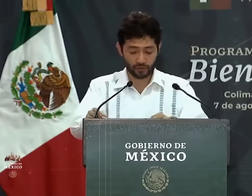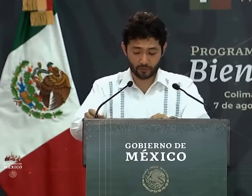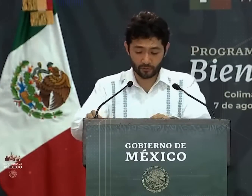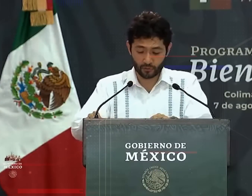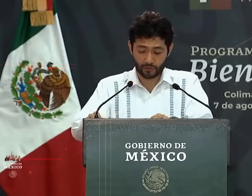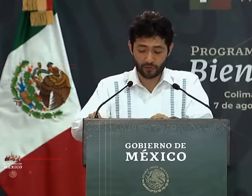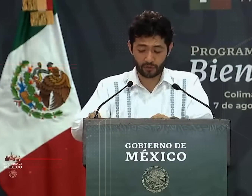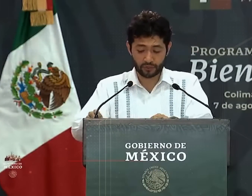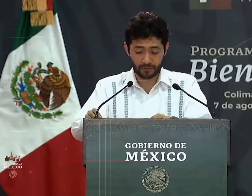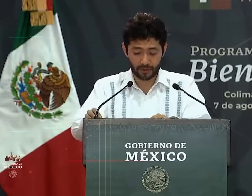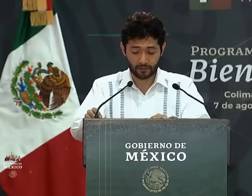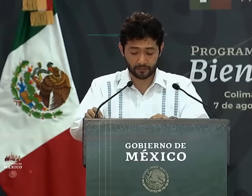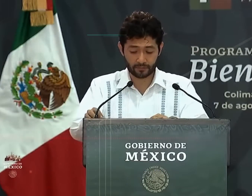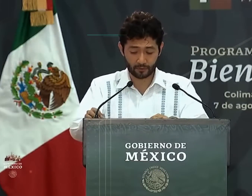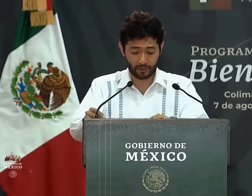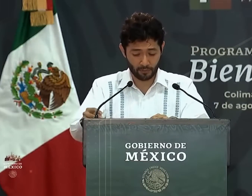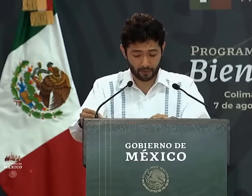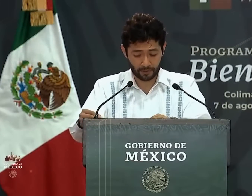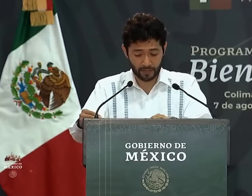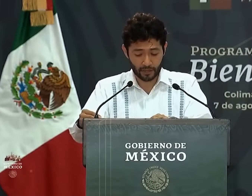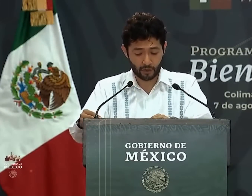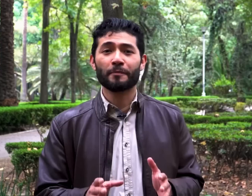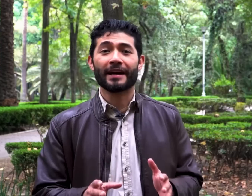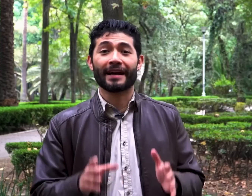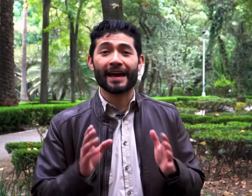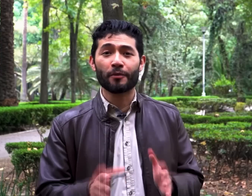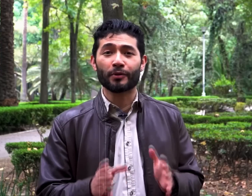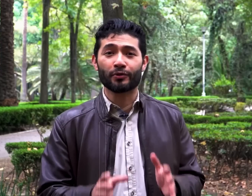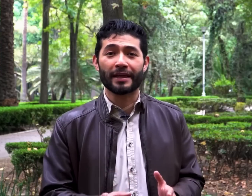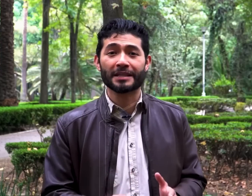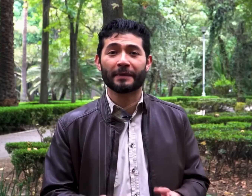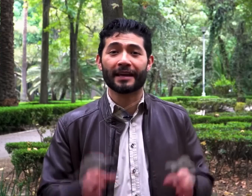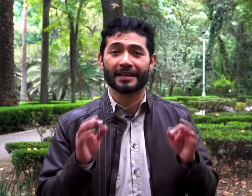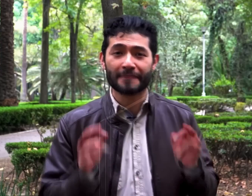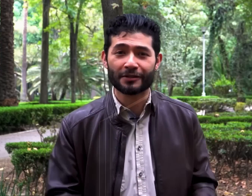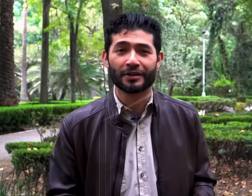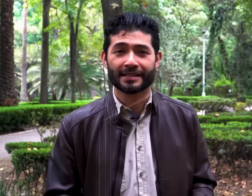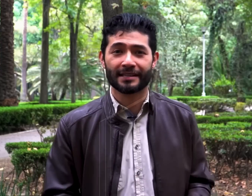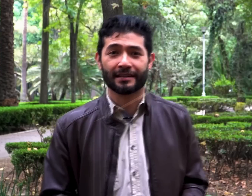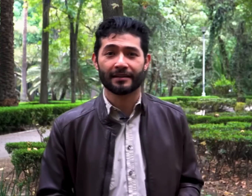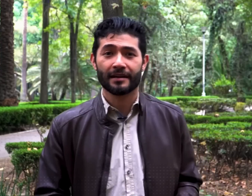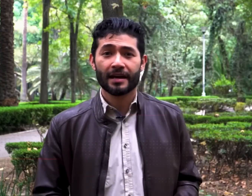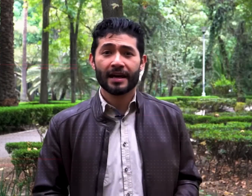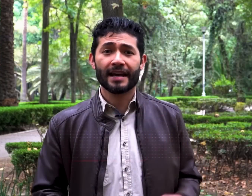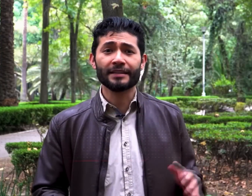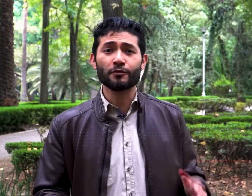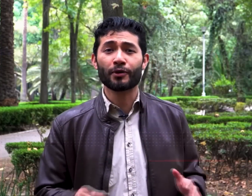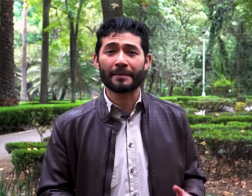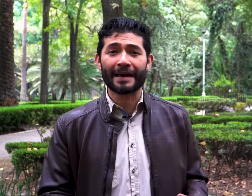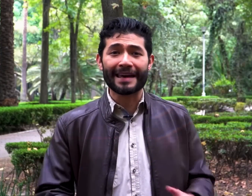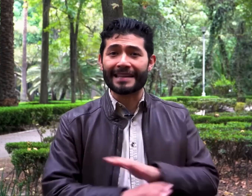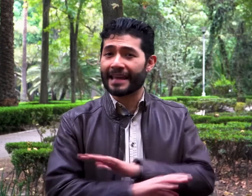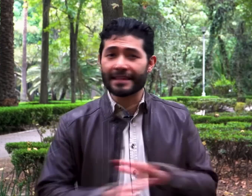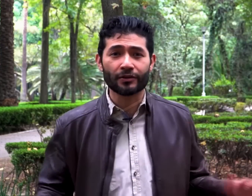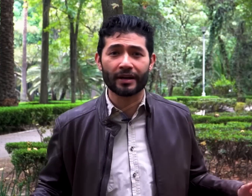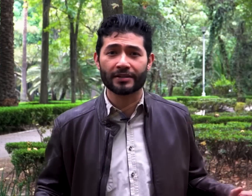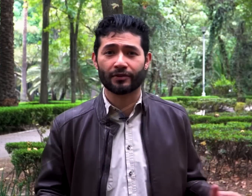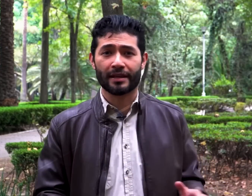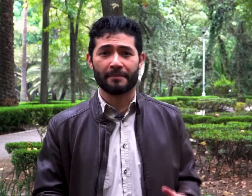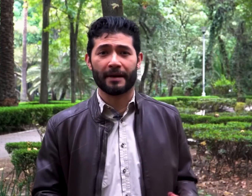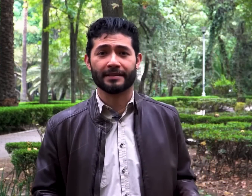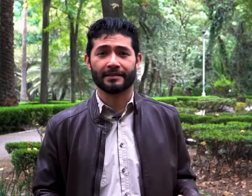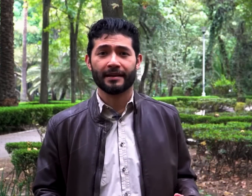misma edad que Luisa María Alcalde, 35 años. Es licenciado en Relaciones Internacionales por la UNAM y maestro en Estudios